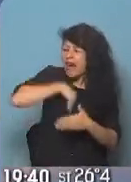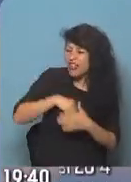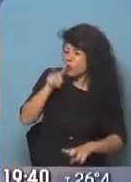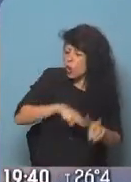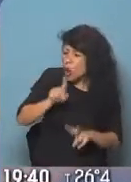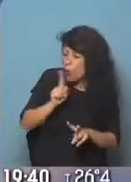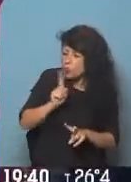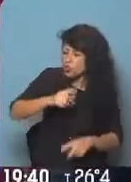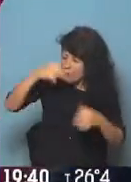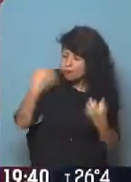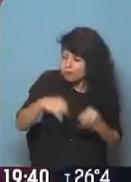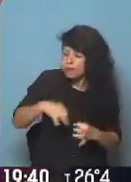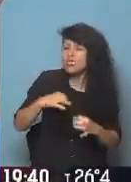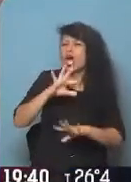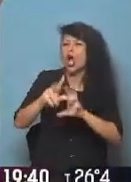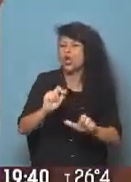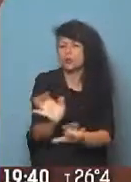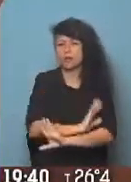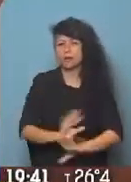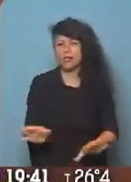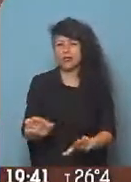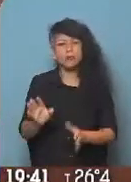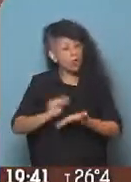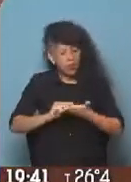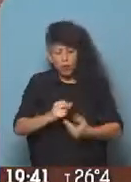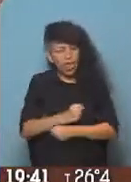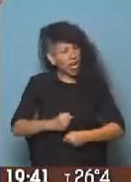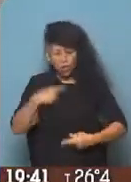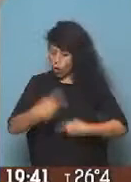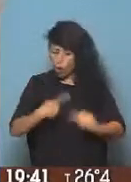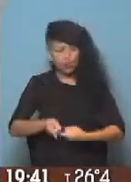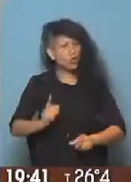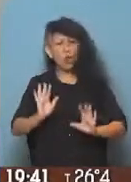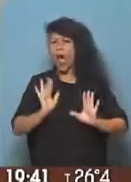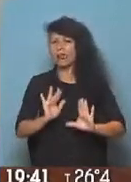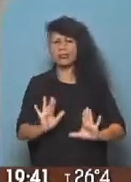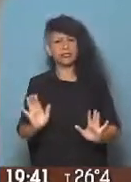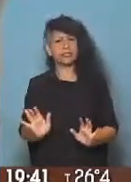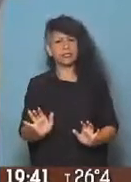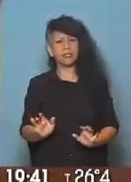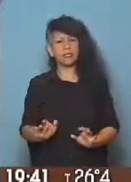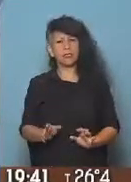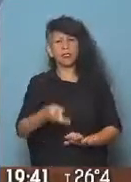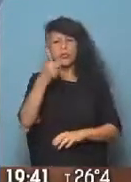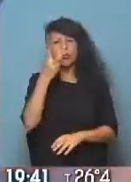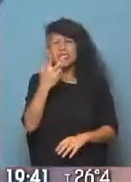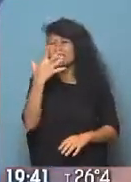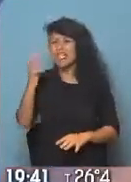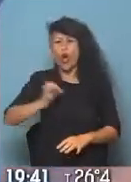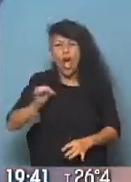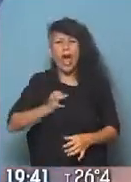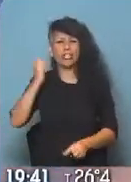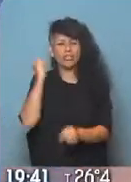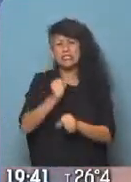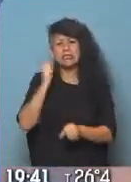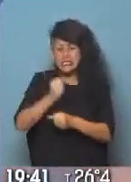va a seguir dando es una lucha de vida que ya lleva un cuarto de siglo está claro en esa lucha